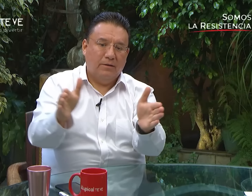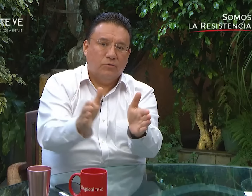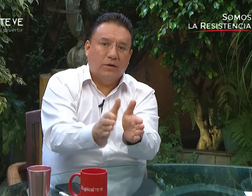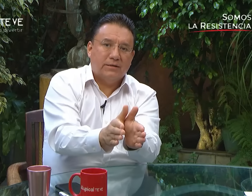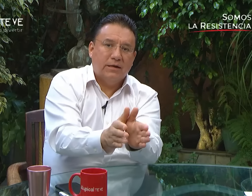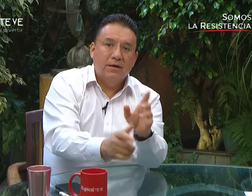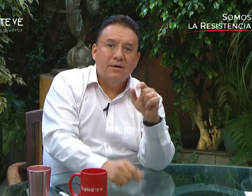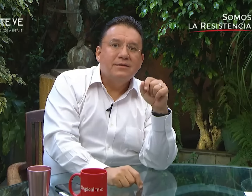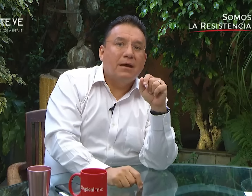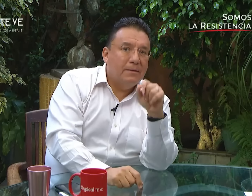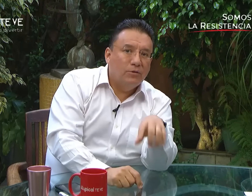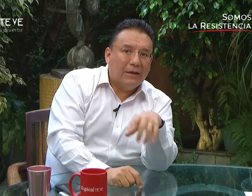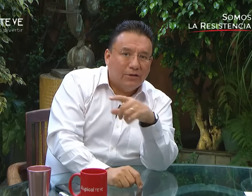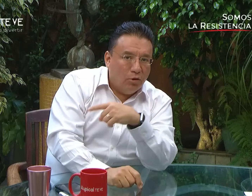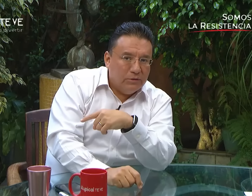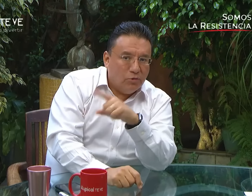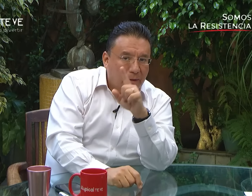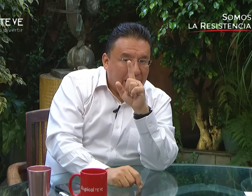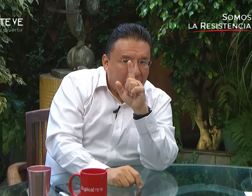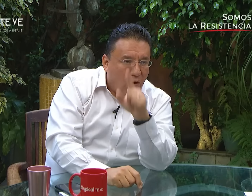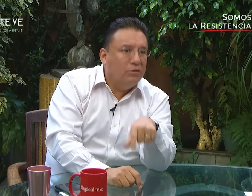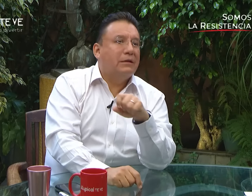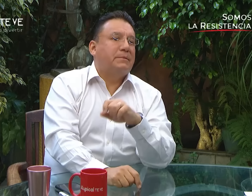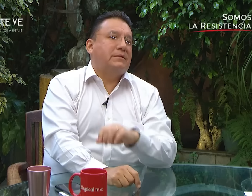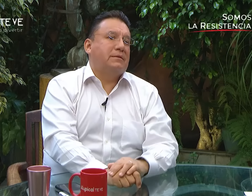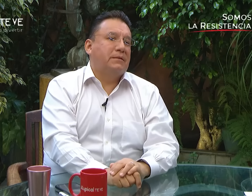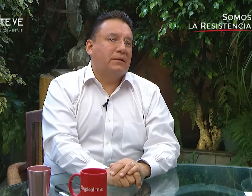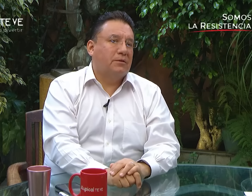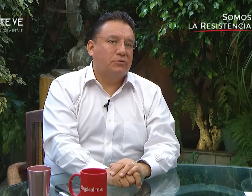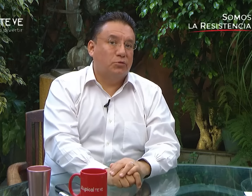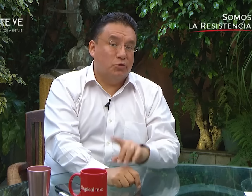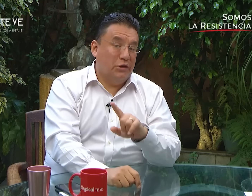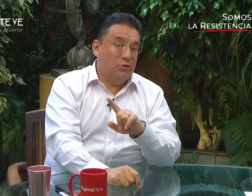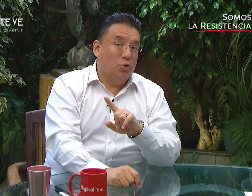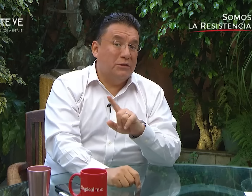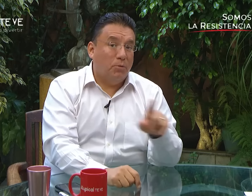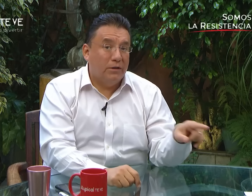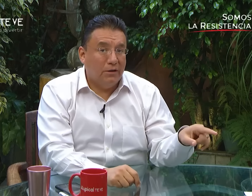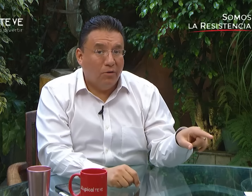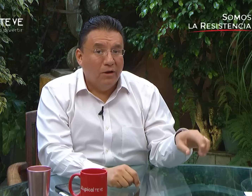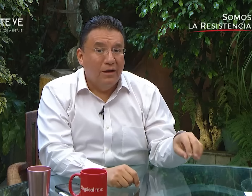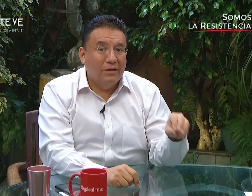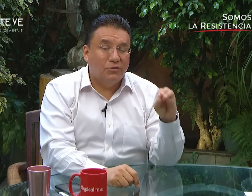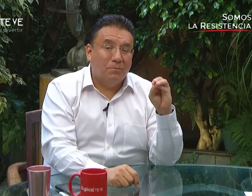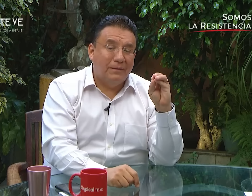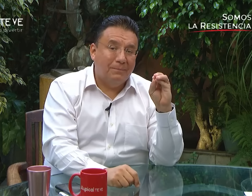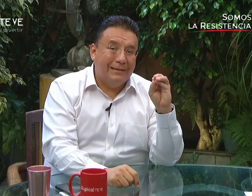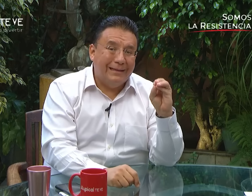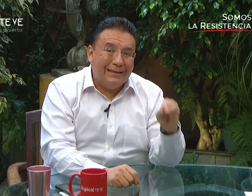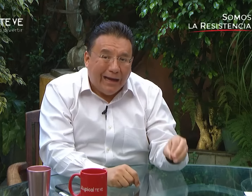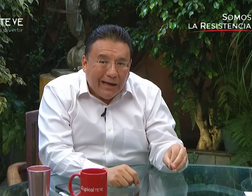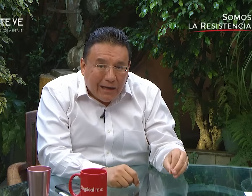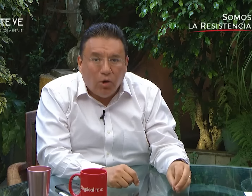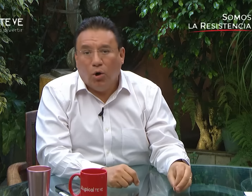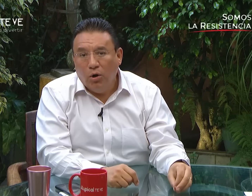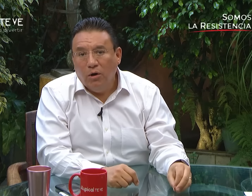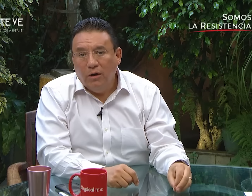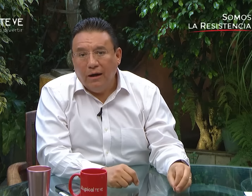se puede reducir así, sabiendo que todo esto va en contra precisamente de la Constitución. Y eso no es político, eso es completamente